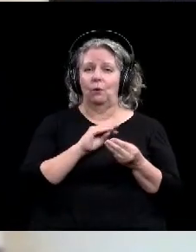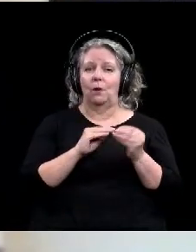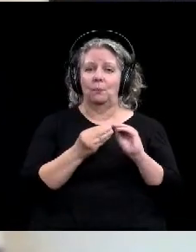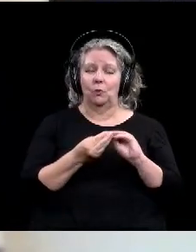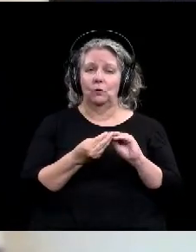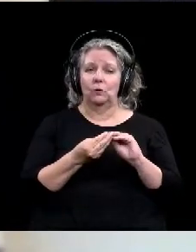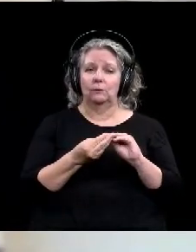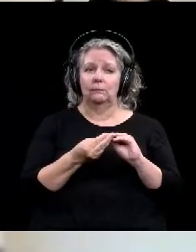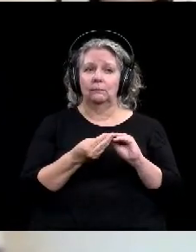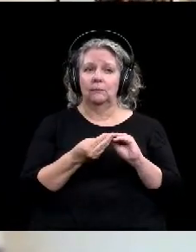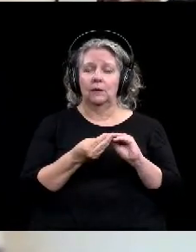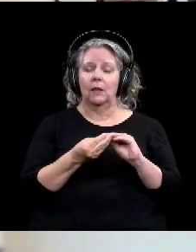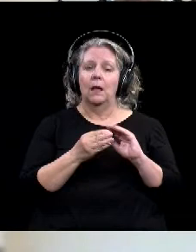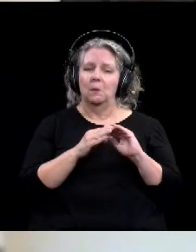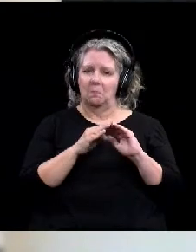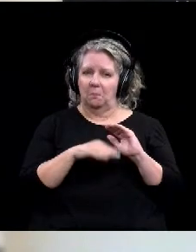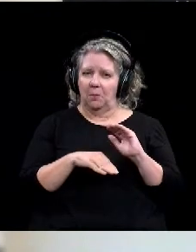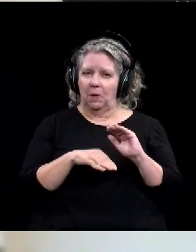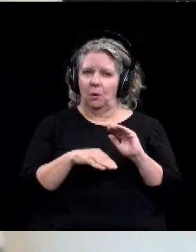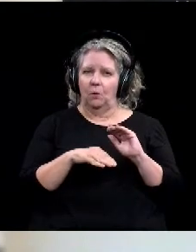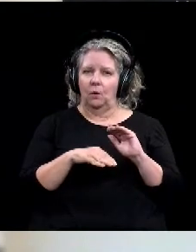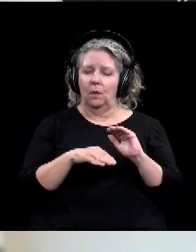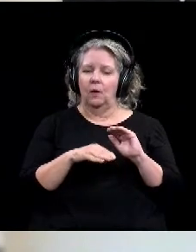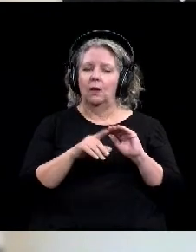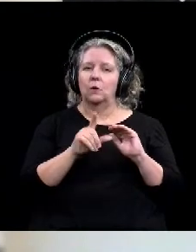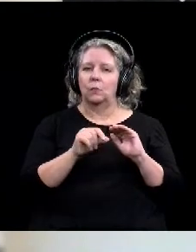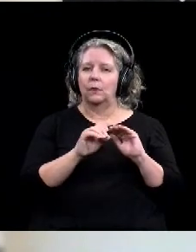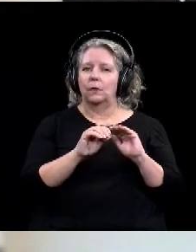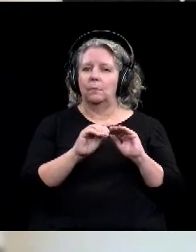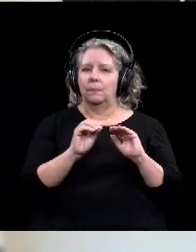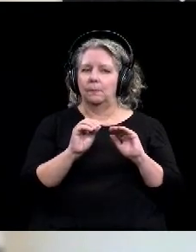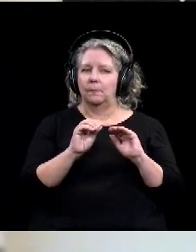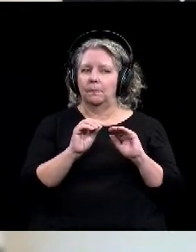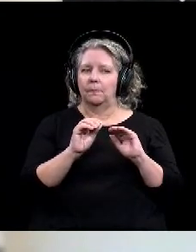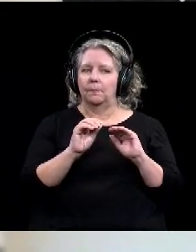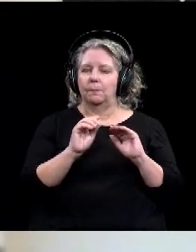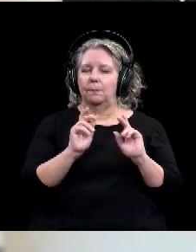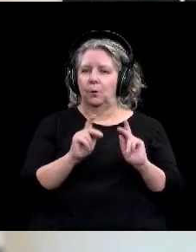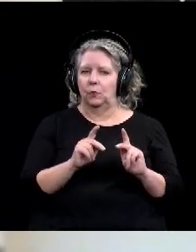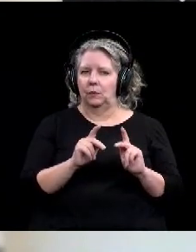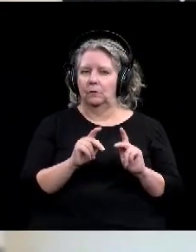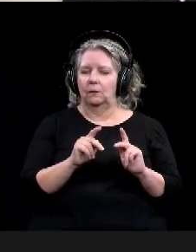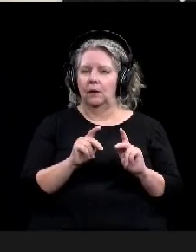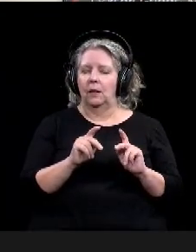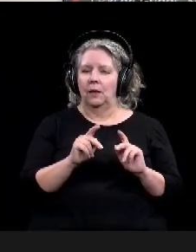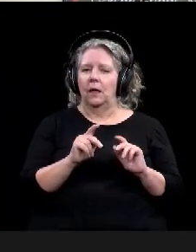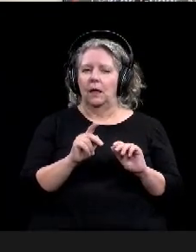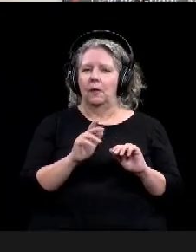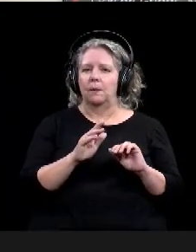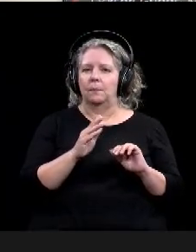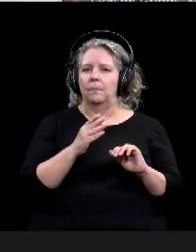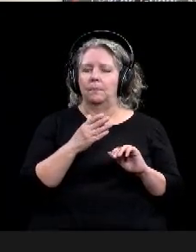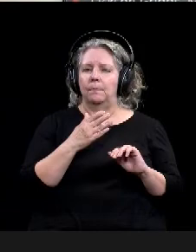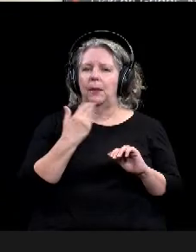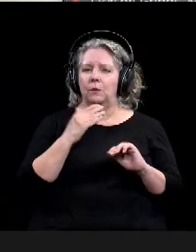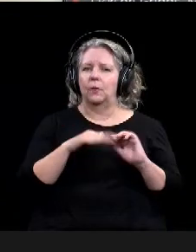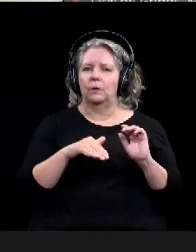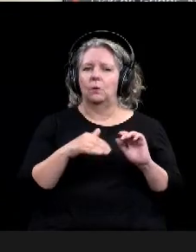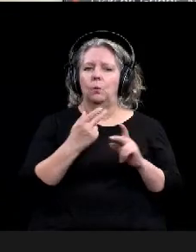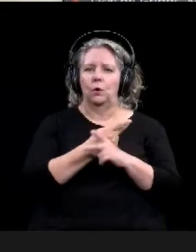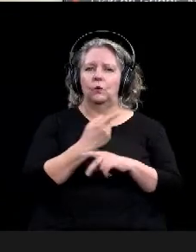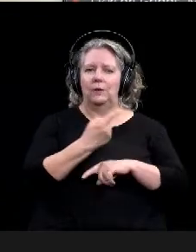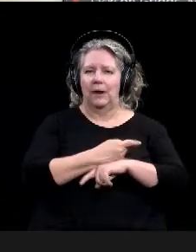menos de 20 en los últimos meses de noviembre y diciembre también esos